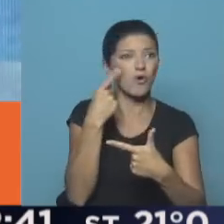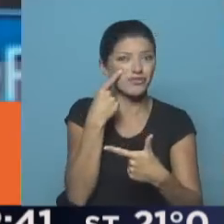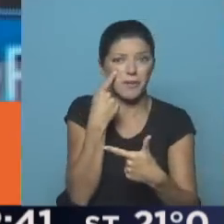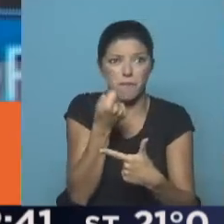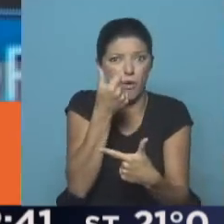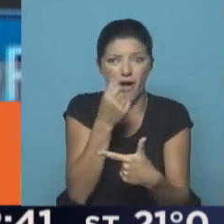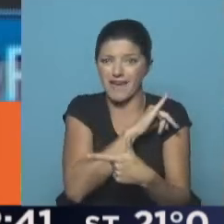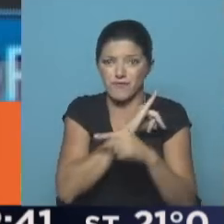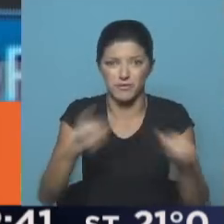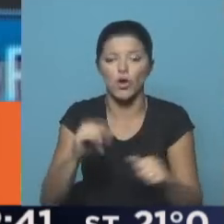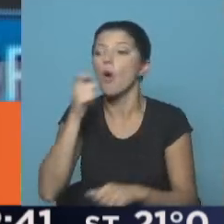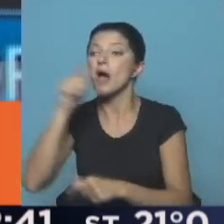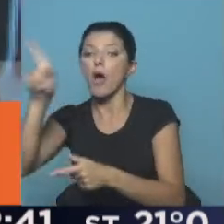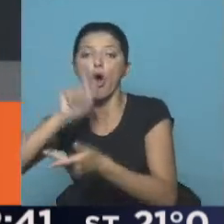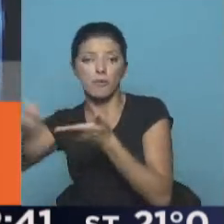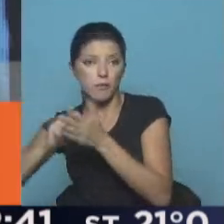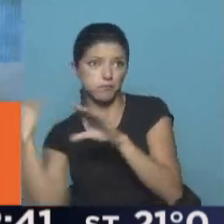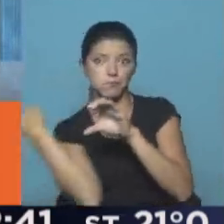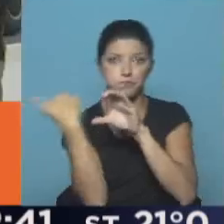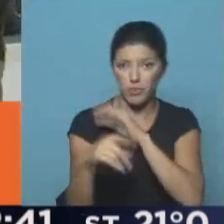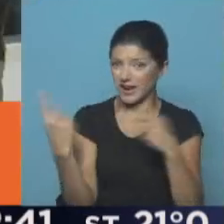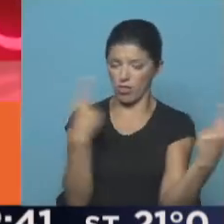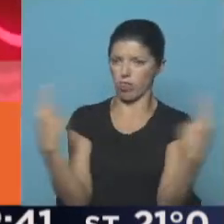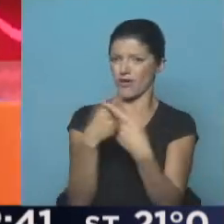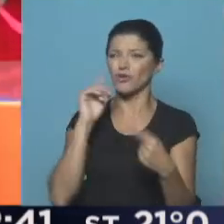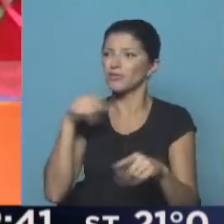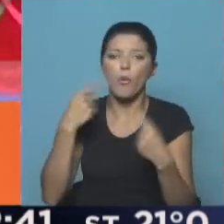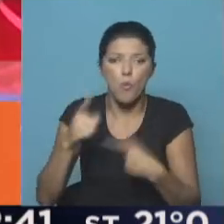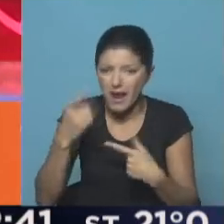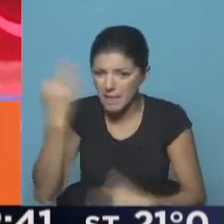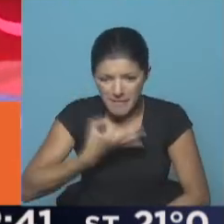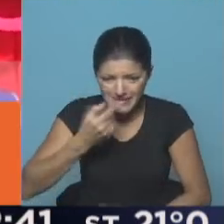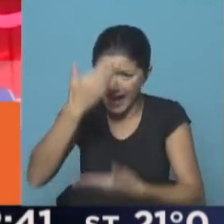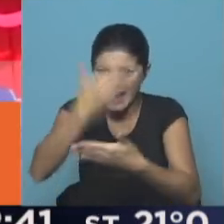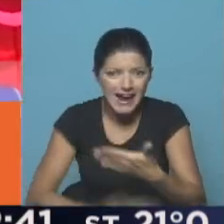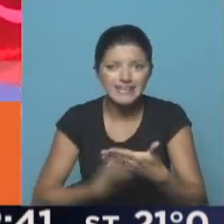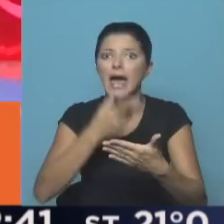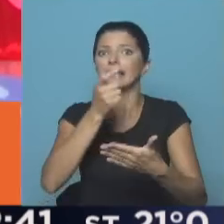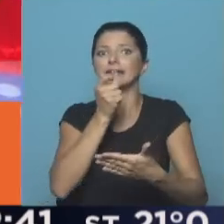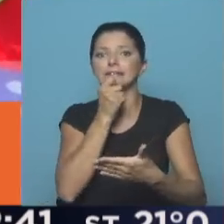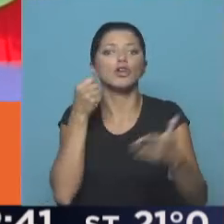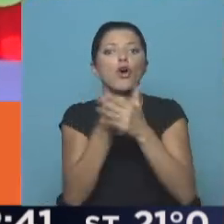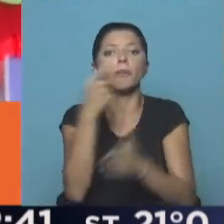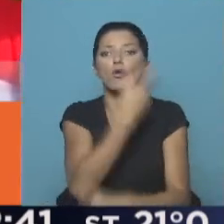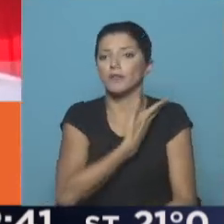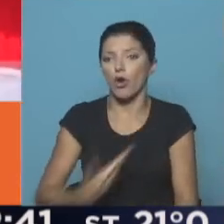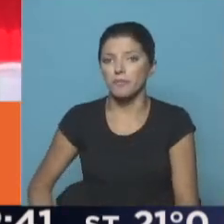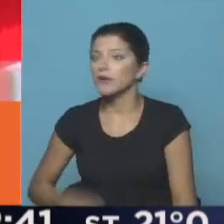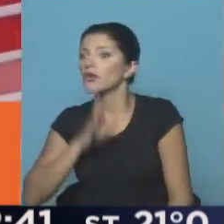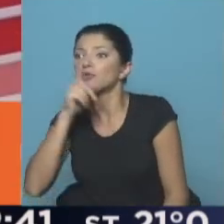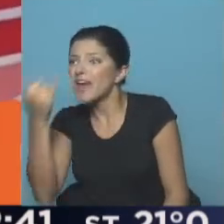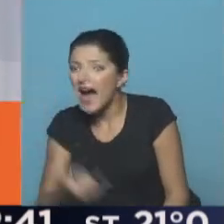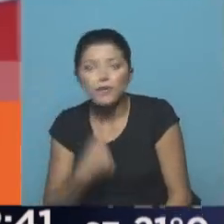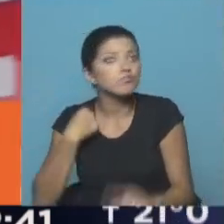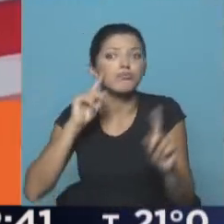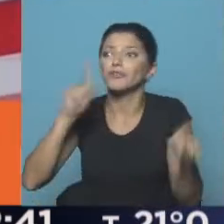hecho, llegan cartas de Khrushchev contradictorias entre sí, no saben cuál es la verdadera, si no hay un golpe de Estado en ese momento en Rusia, si no lo están